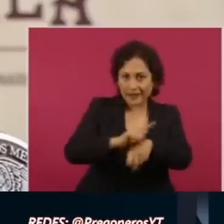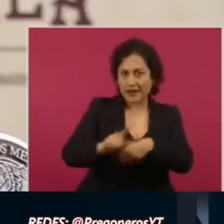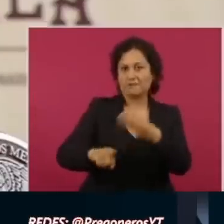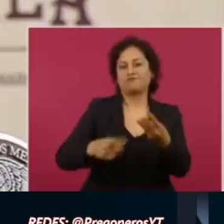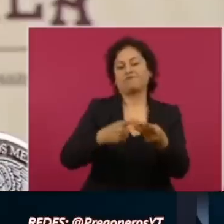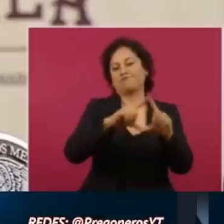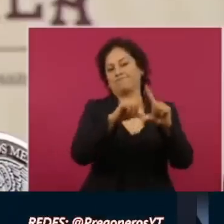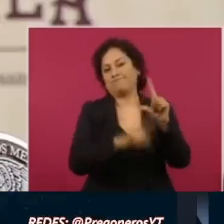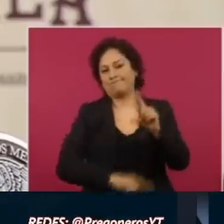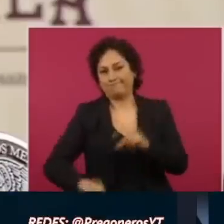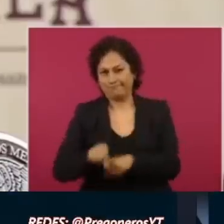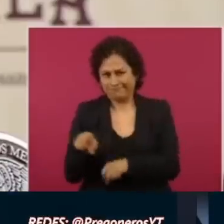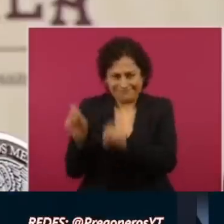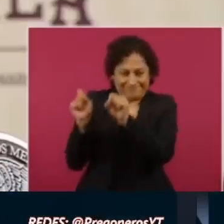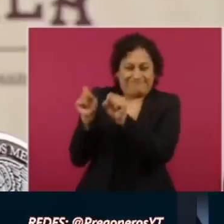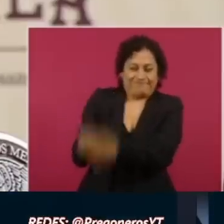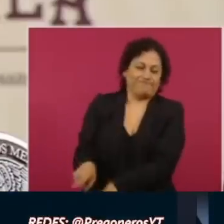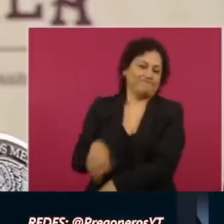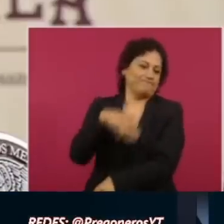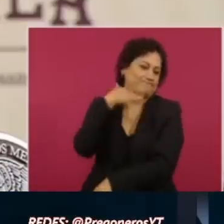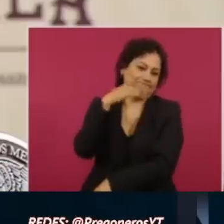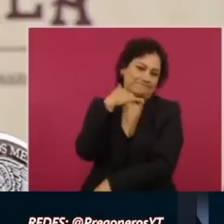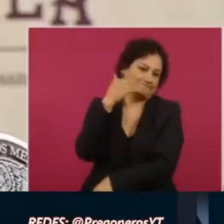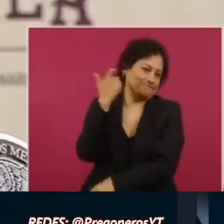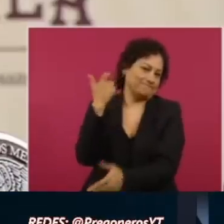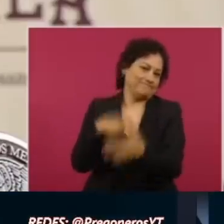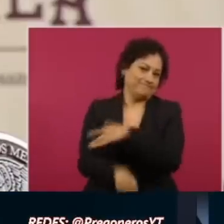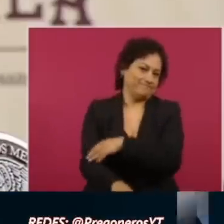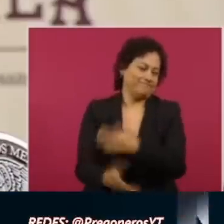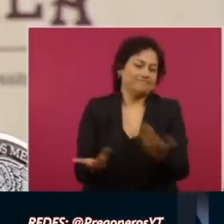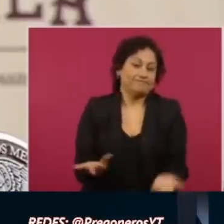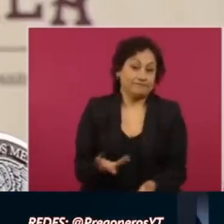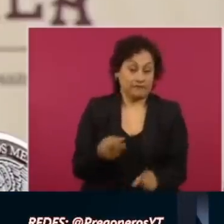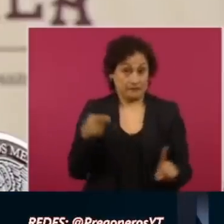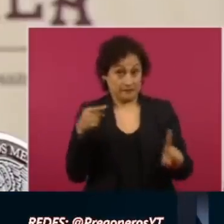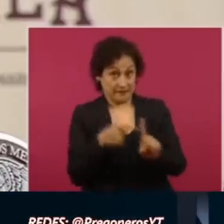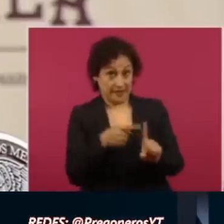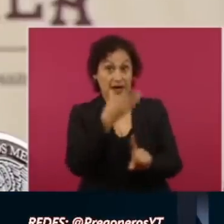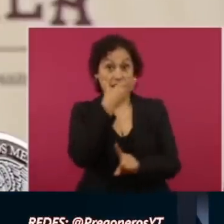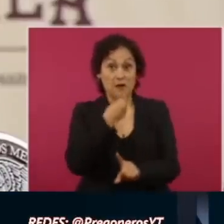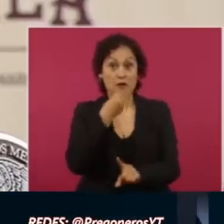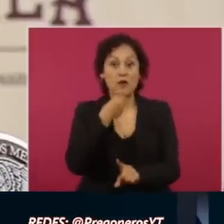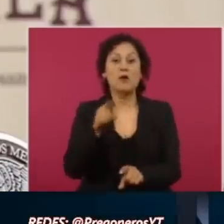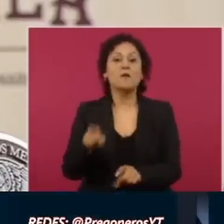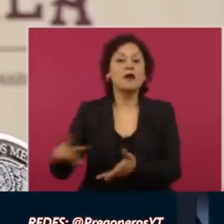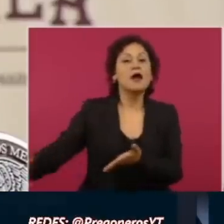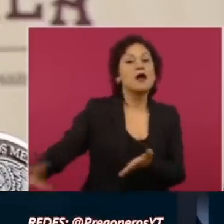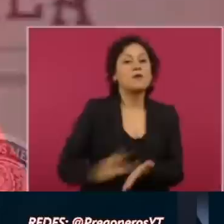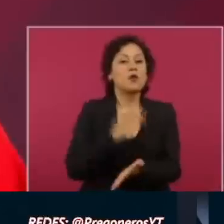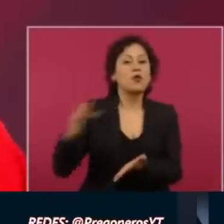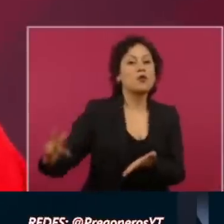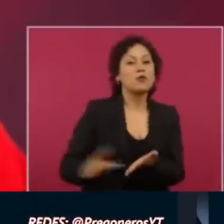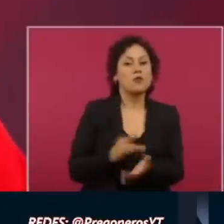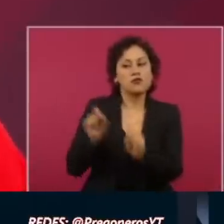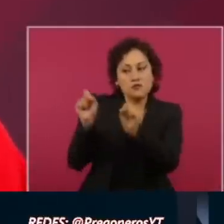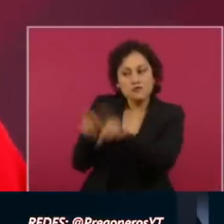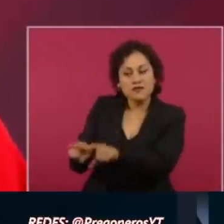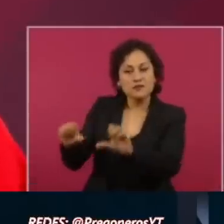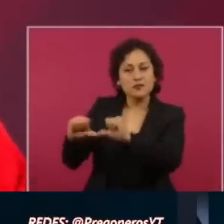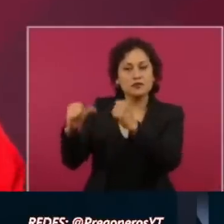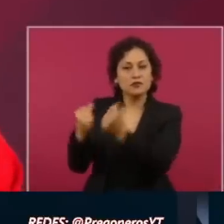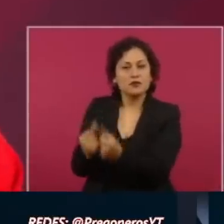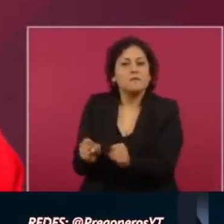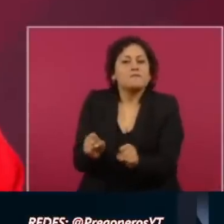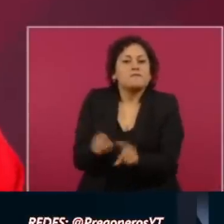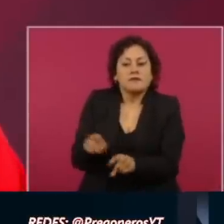para ser comisionado del inay ricardo salgado ha recibido el apoyo de transparencia mexicana incluso algunos de sus integrantes